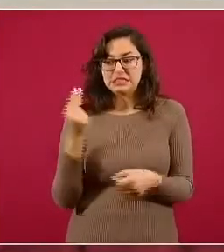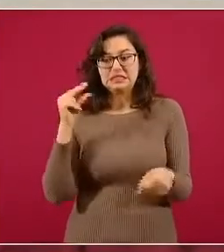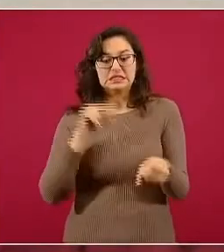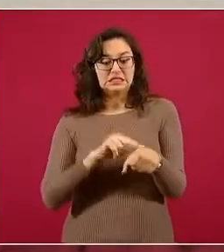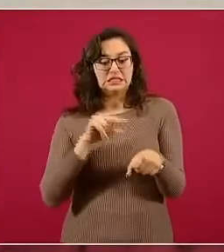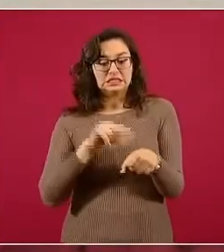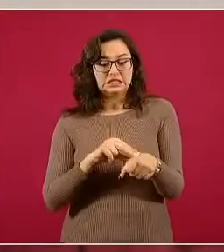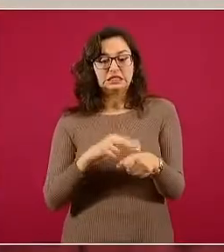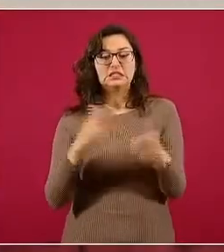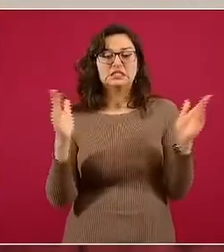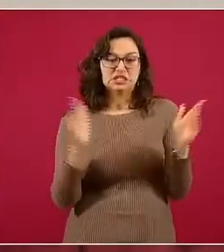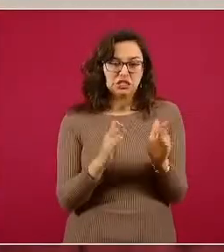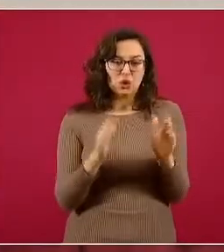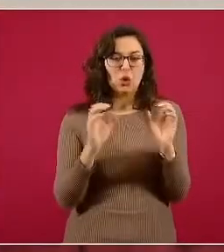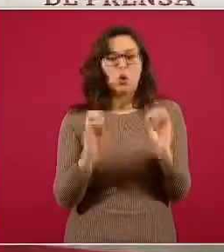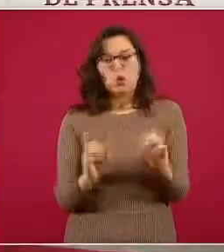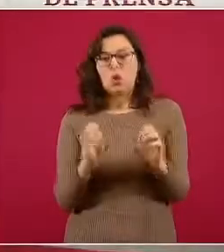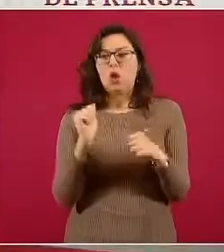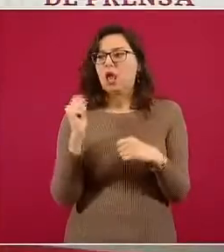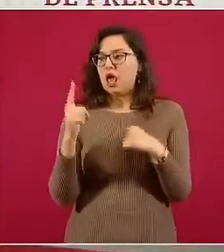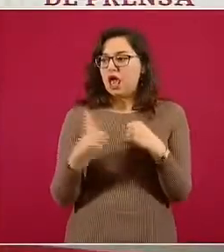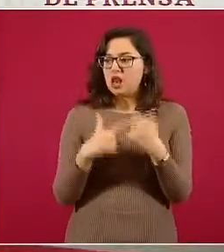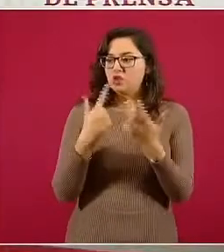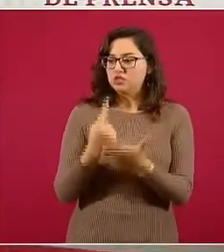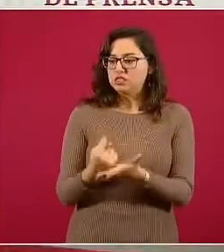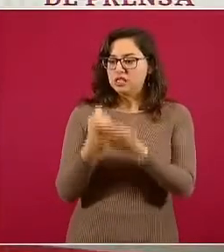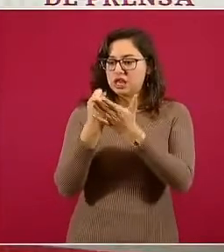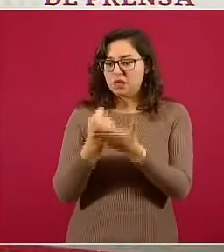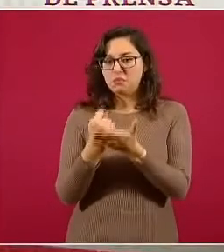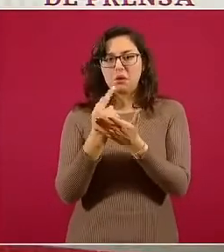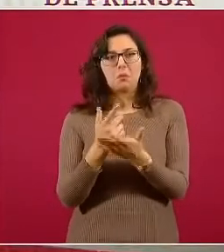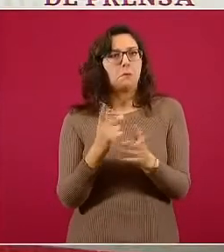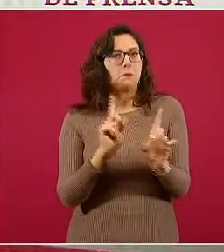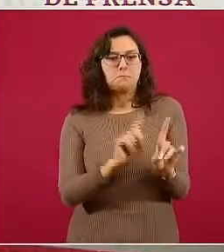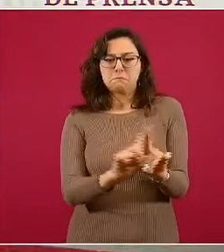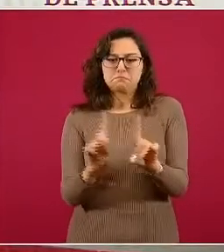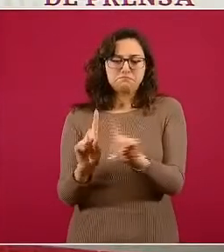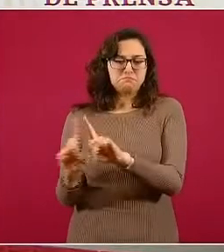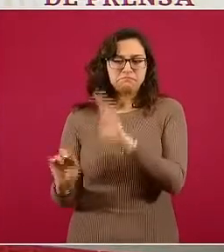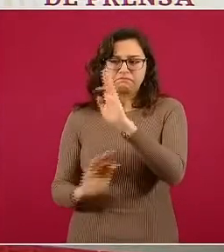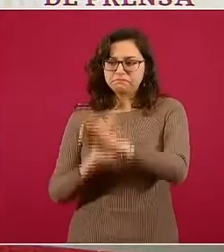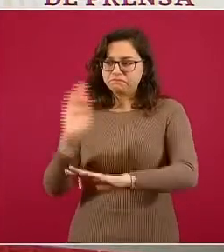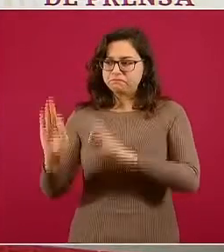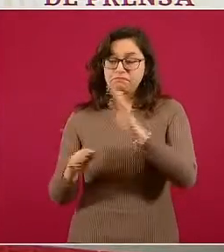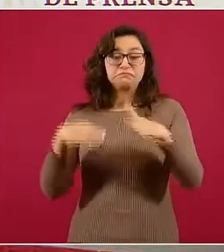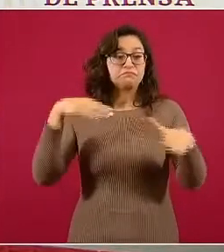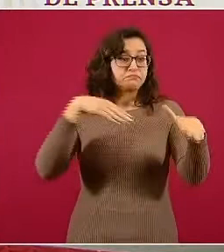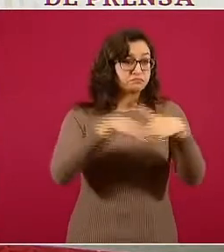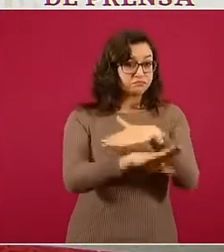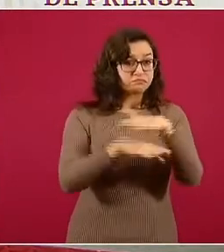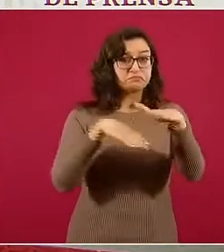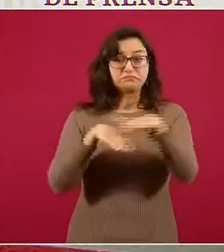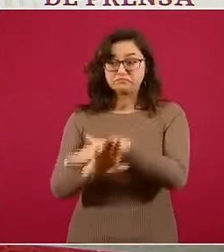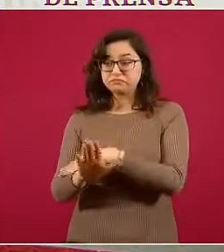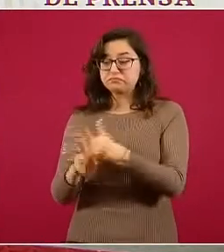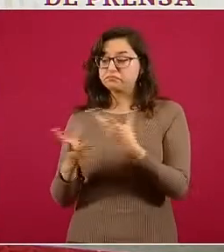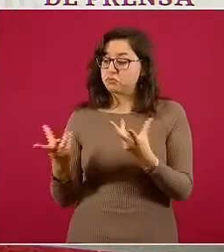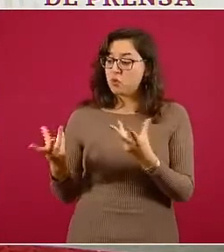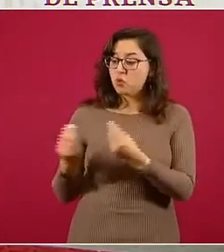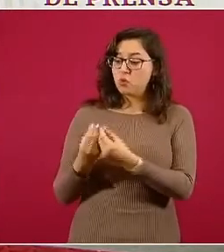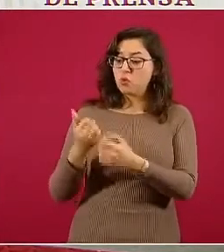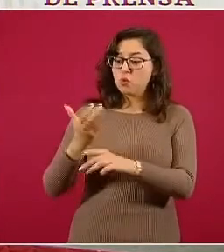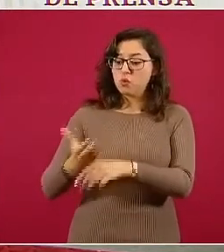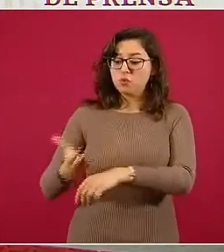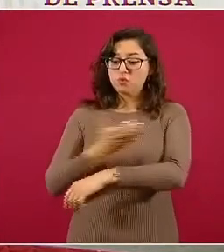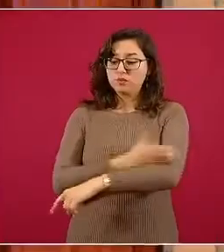un consultorio, requiere recibir alguna terapia o algún tipo de intervención, pueda acompañarla durante